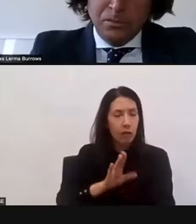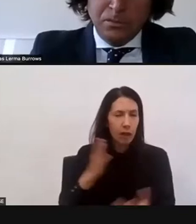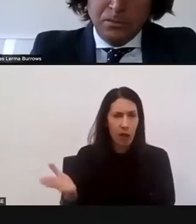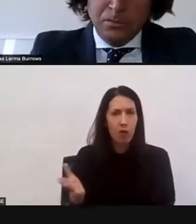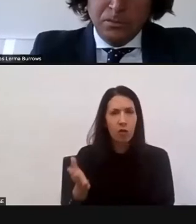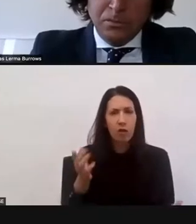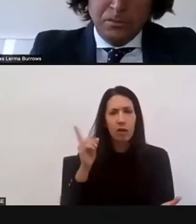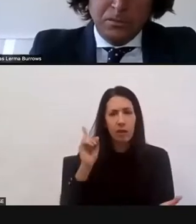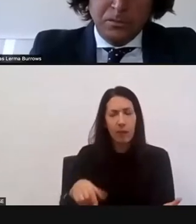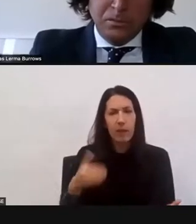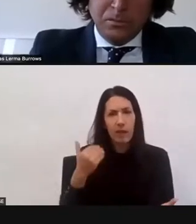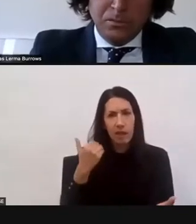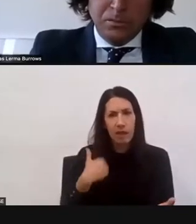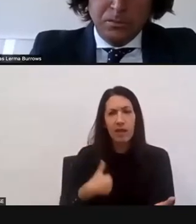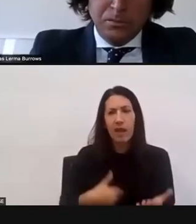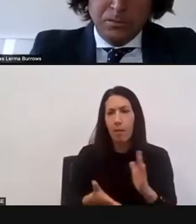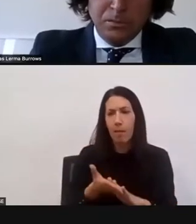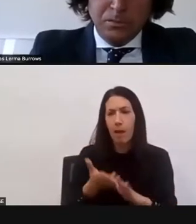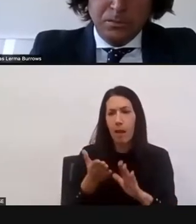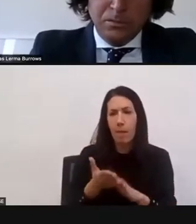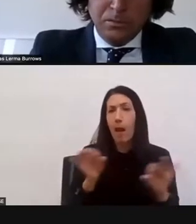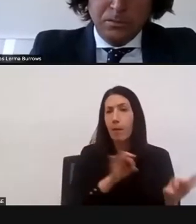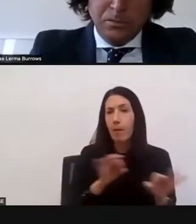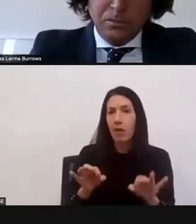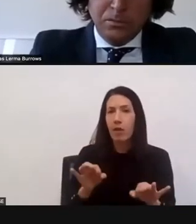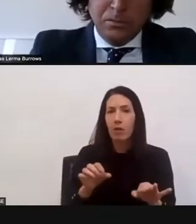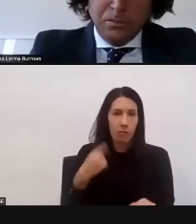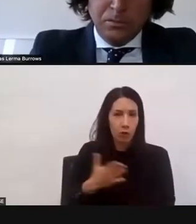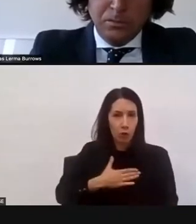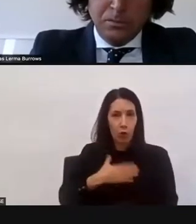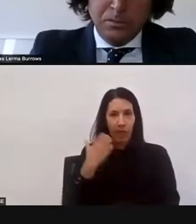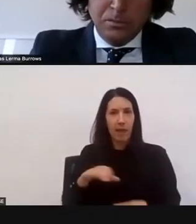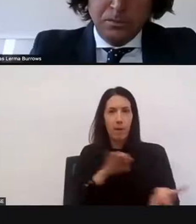embarcados ya en lo que es la preparación, por lo menos haciendo nuestras aportaciones de lo